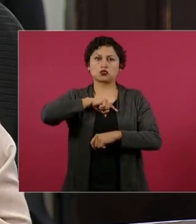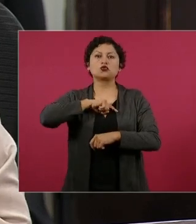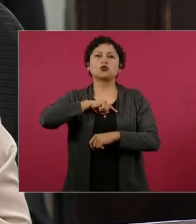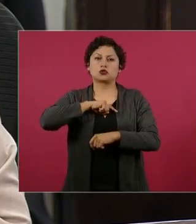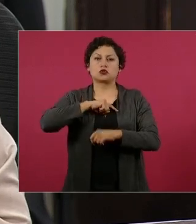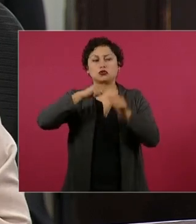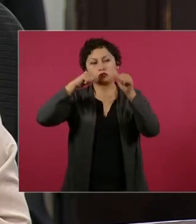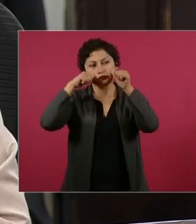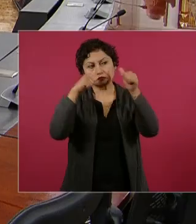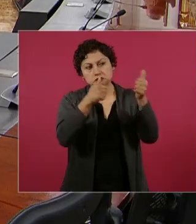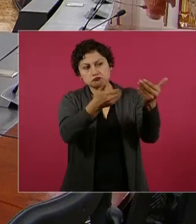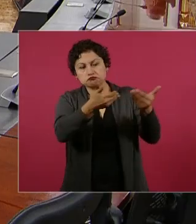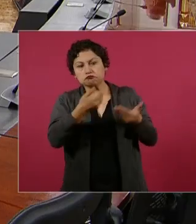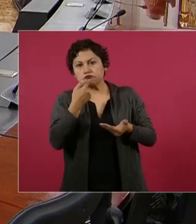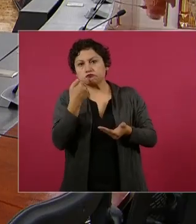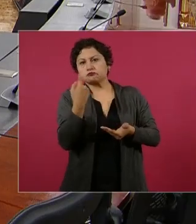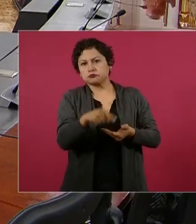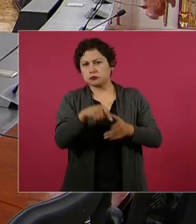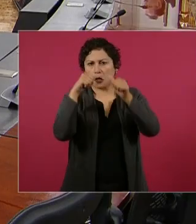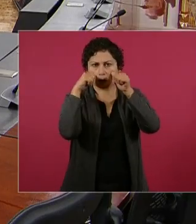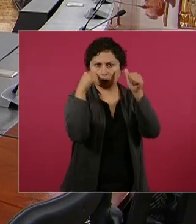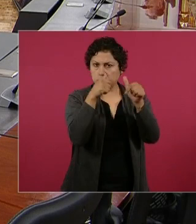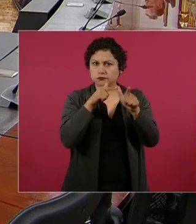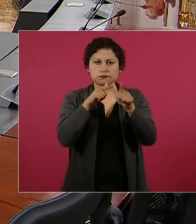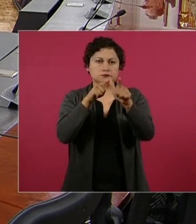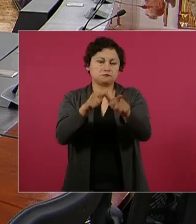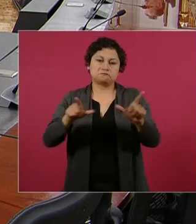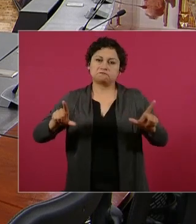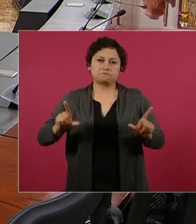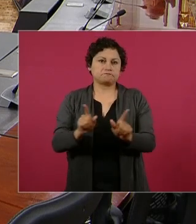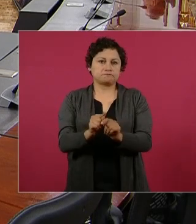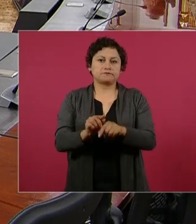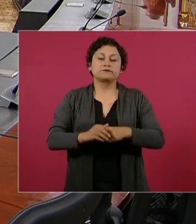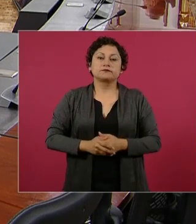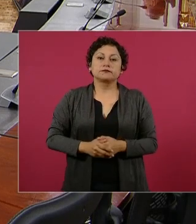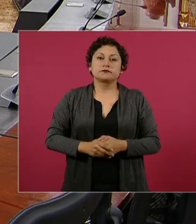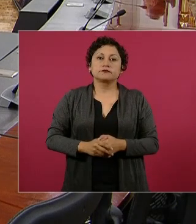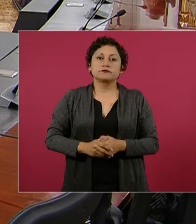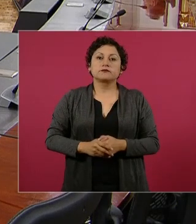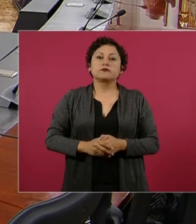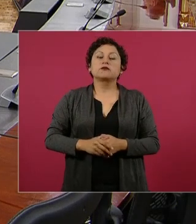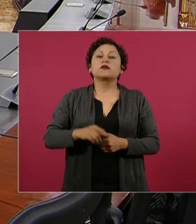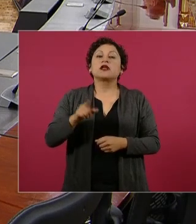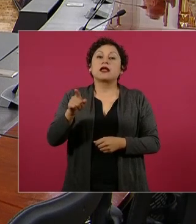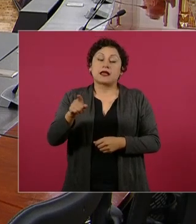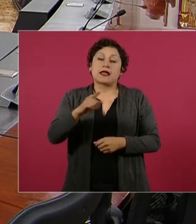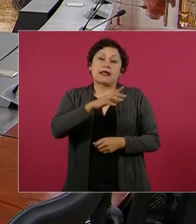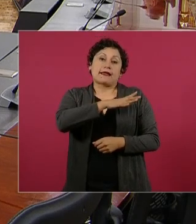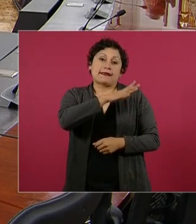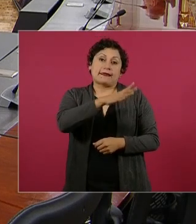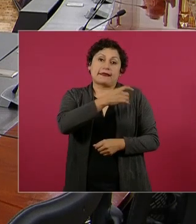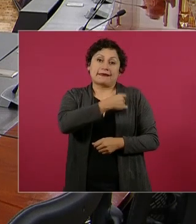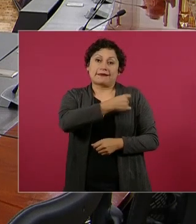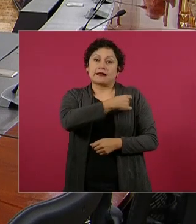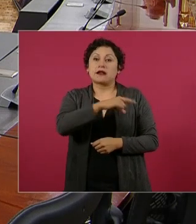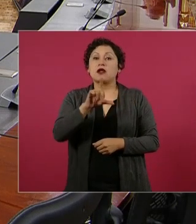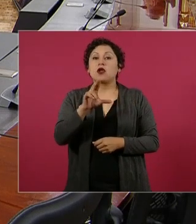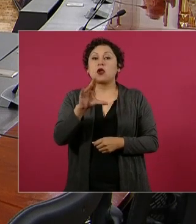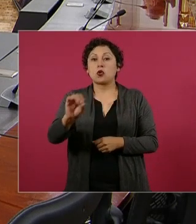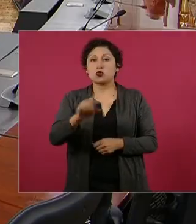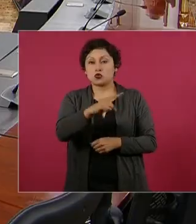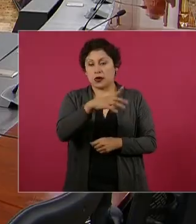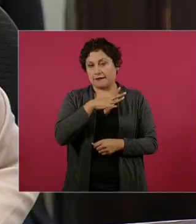denuncias correspondientes. Eso es lo que le puedo decir. Hay un reporte que tiene el general Bucio que es una página donde